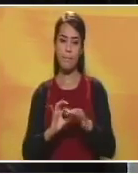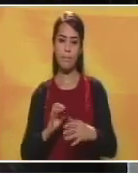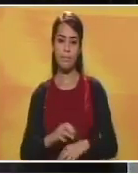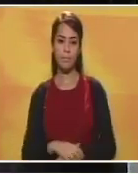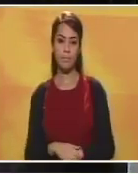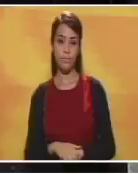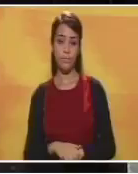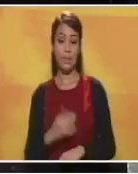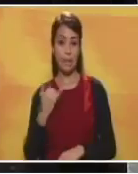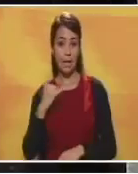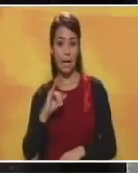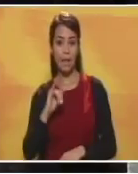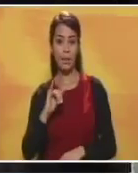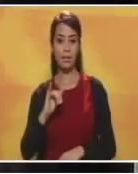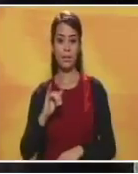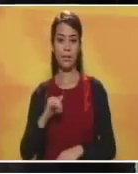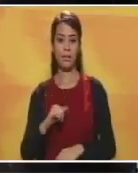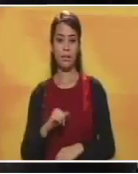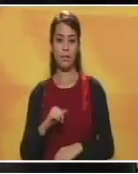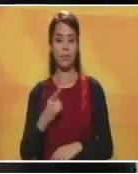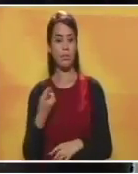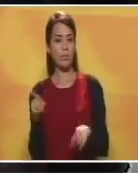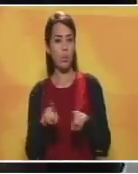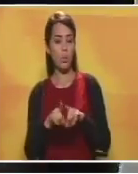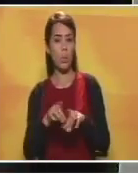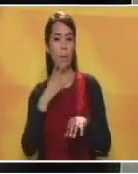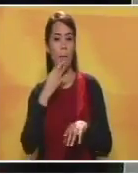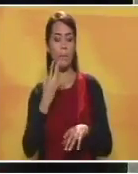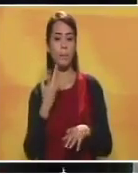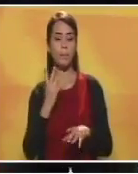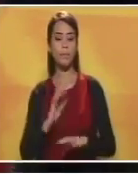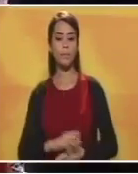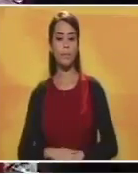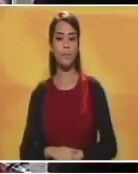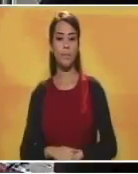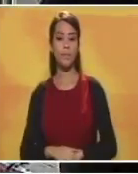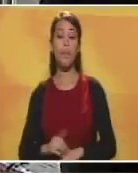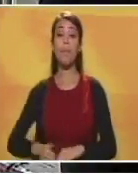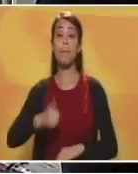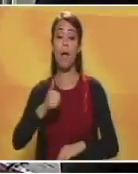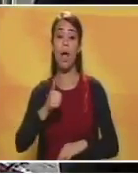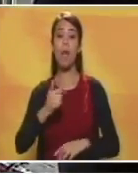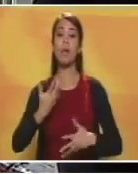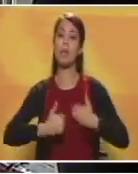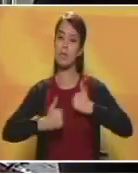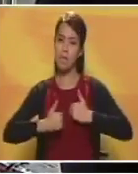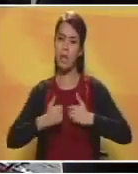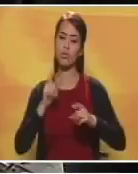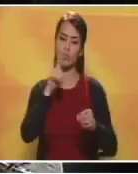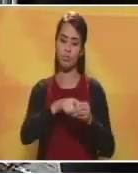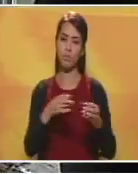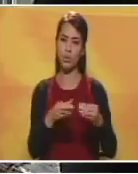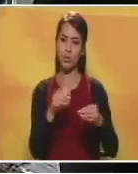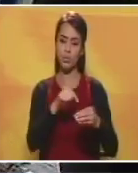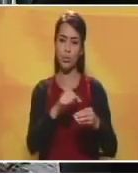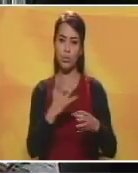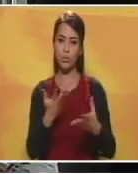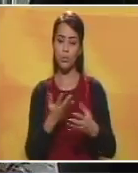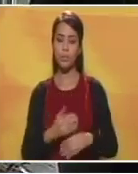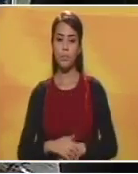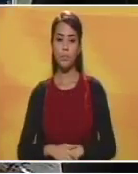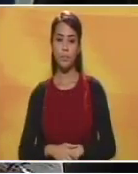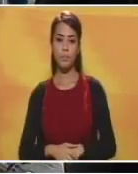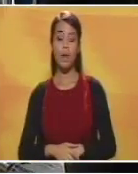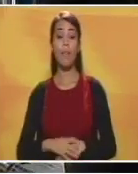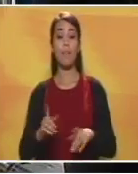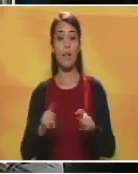podría estar entonces conformando con incluso de más candidatos que están formando parte de la